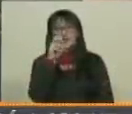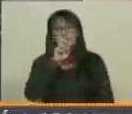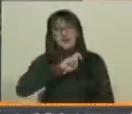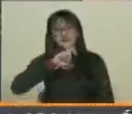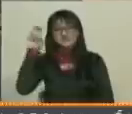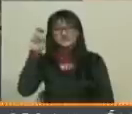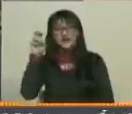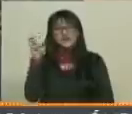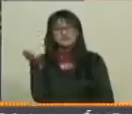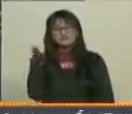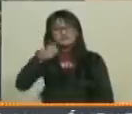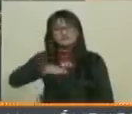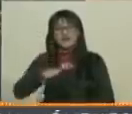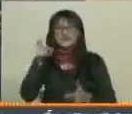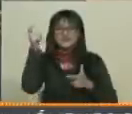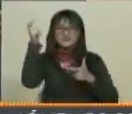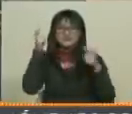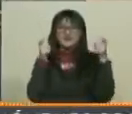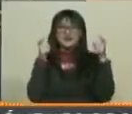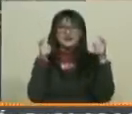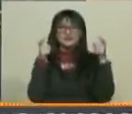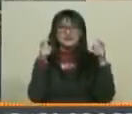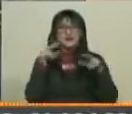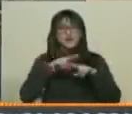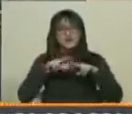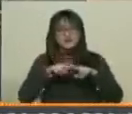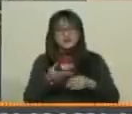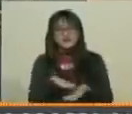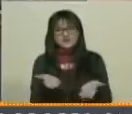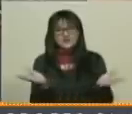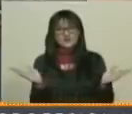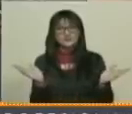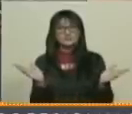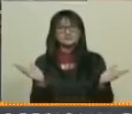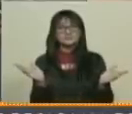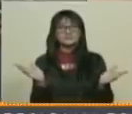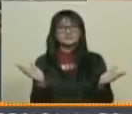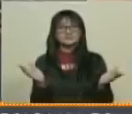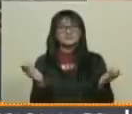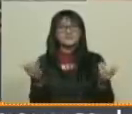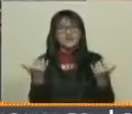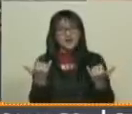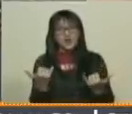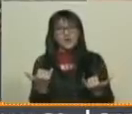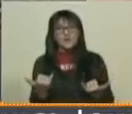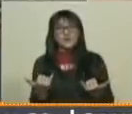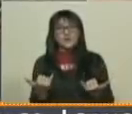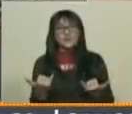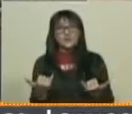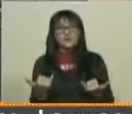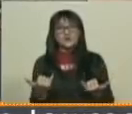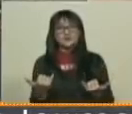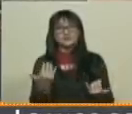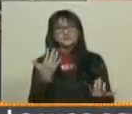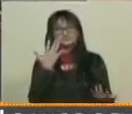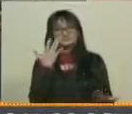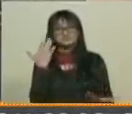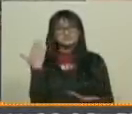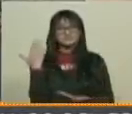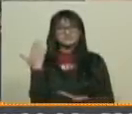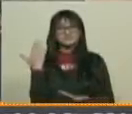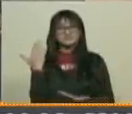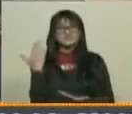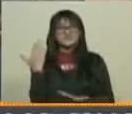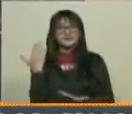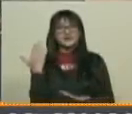del comandante Hugo Chávez, con estos niños, Leifran García, también presente este canino Brazón,